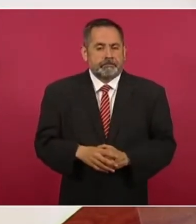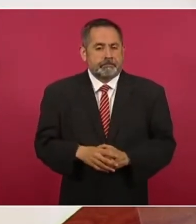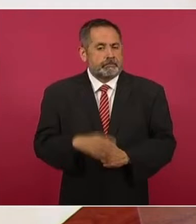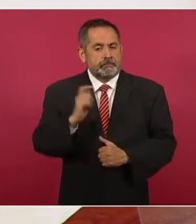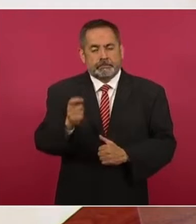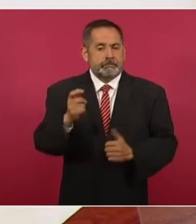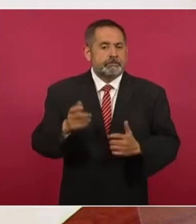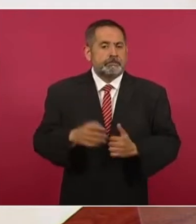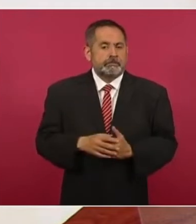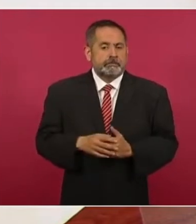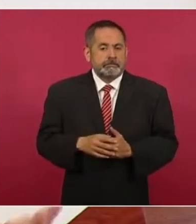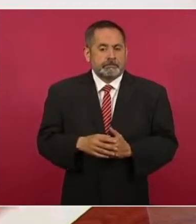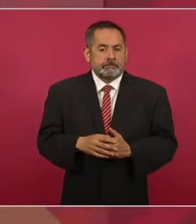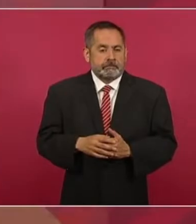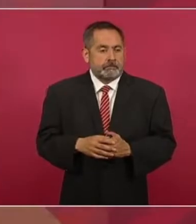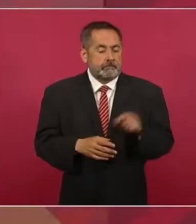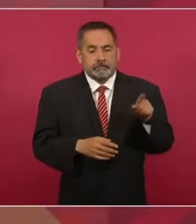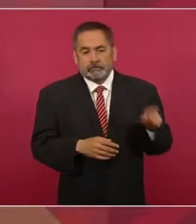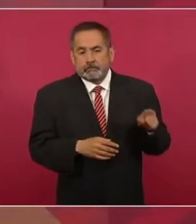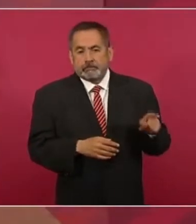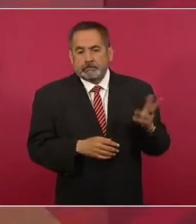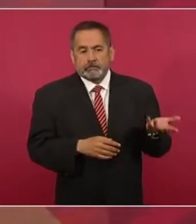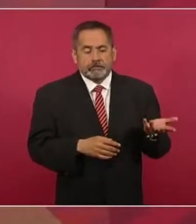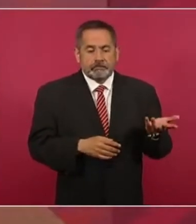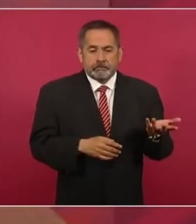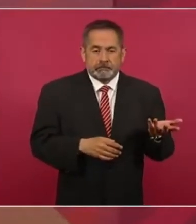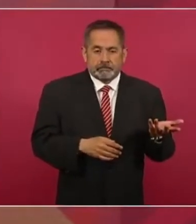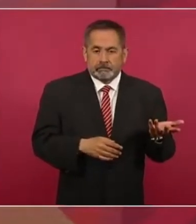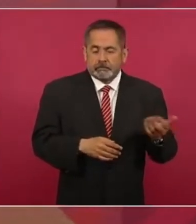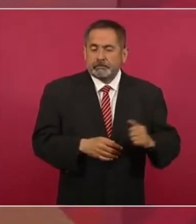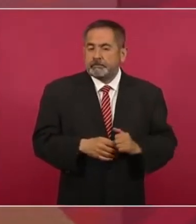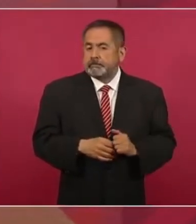Entonces, para justificar